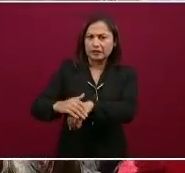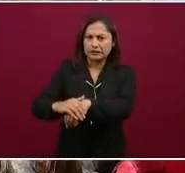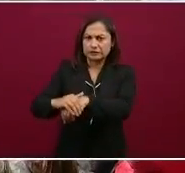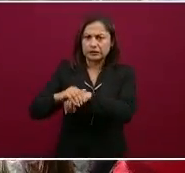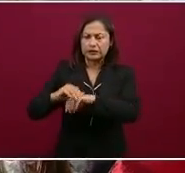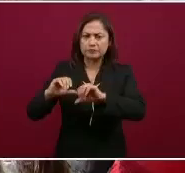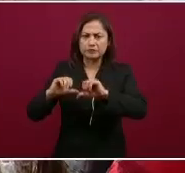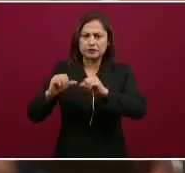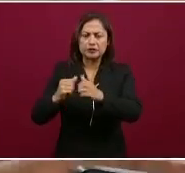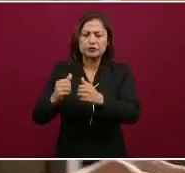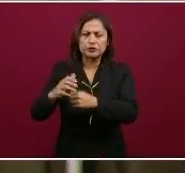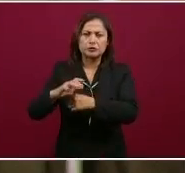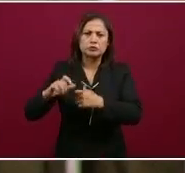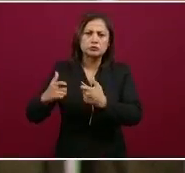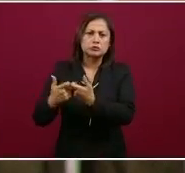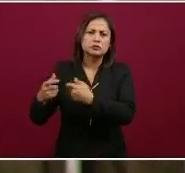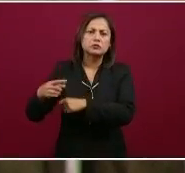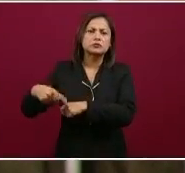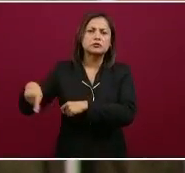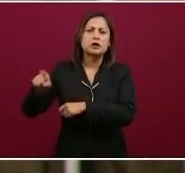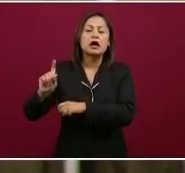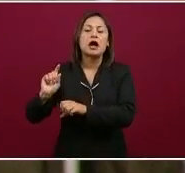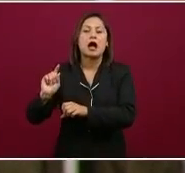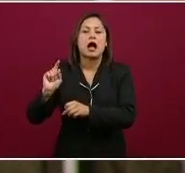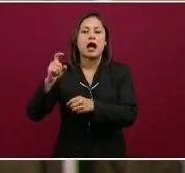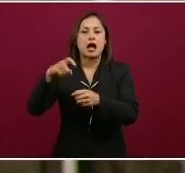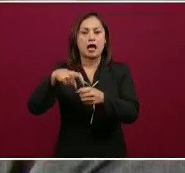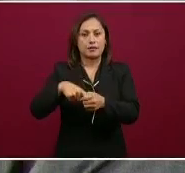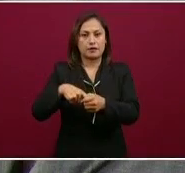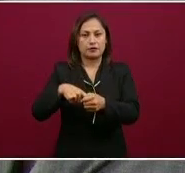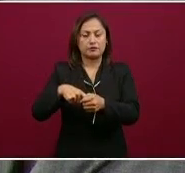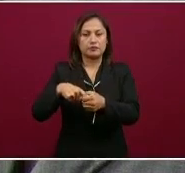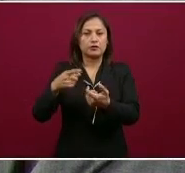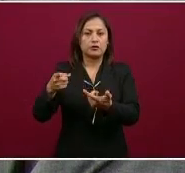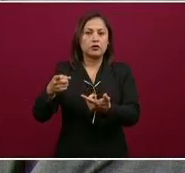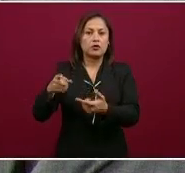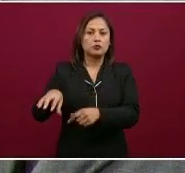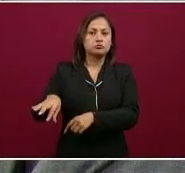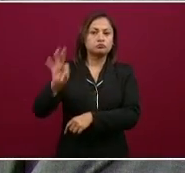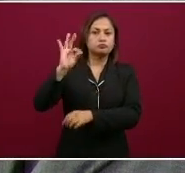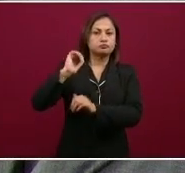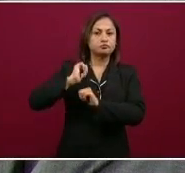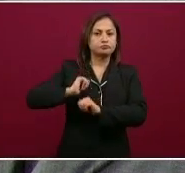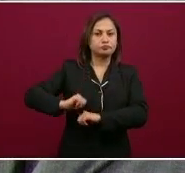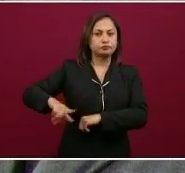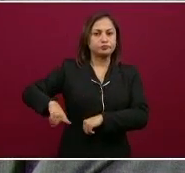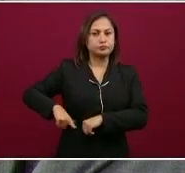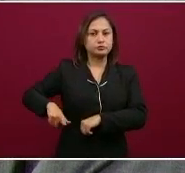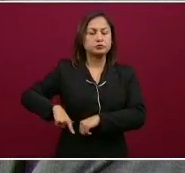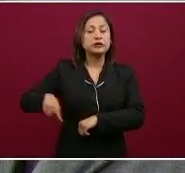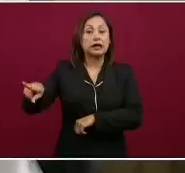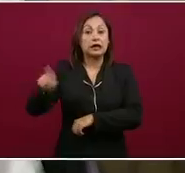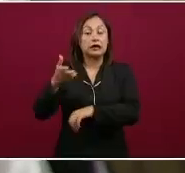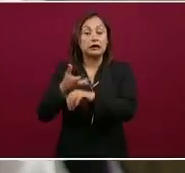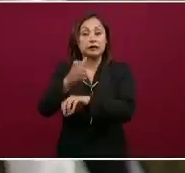también ocupan cargos de elección popular, sobre todo en Jalisco. Uno de ellos incluso fue